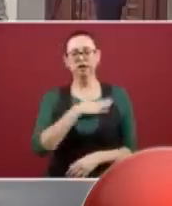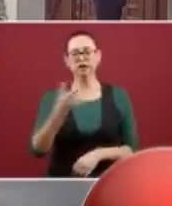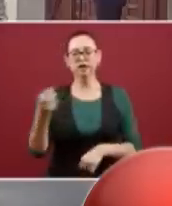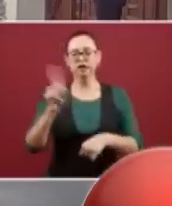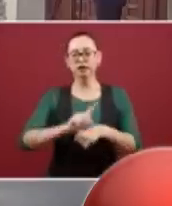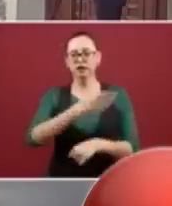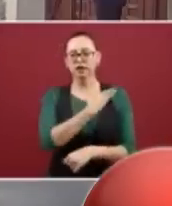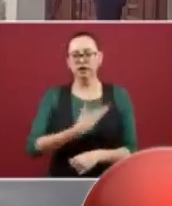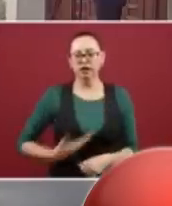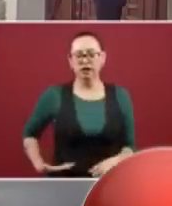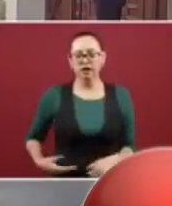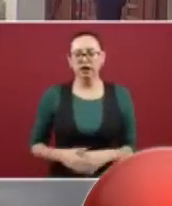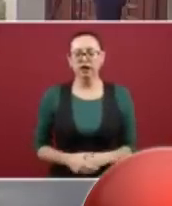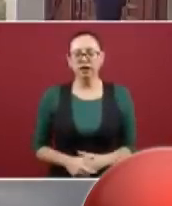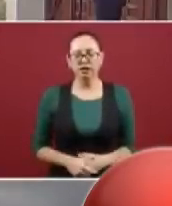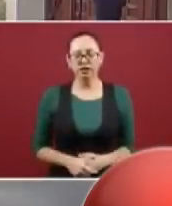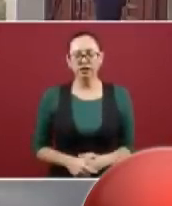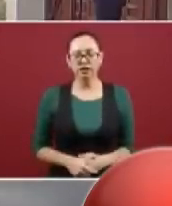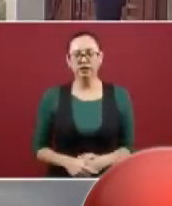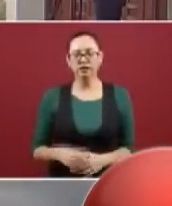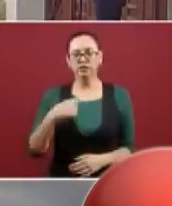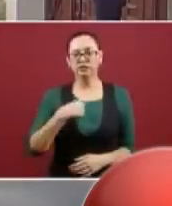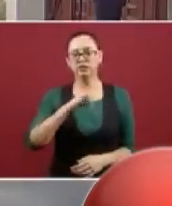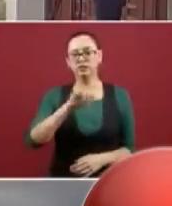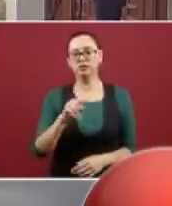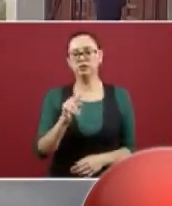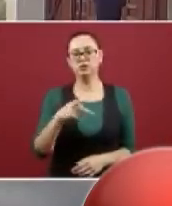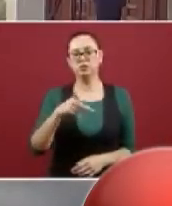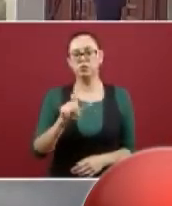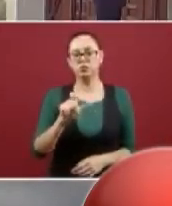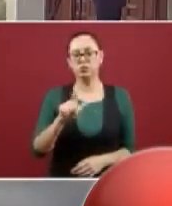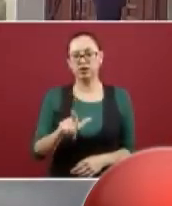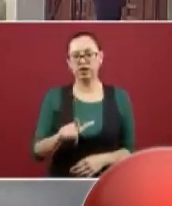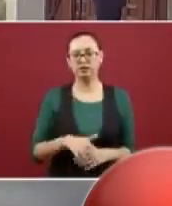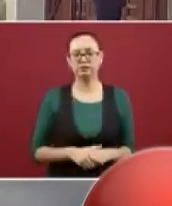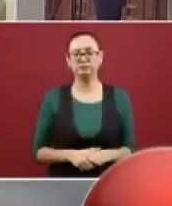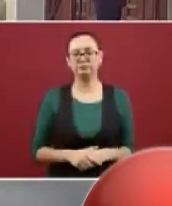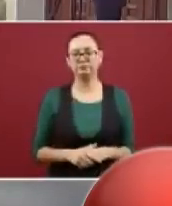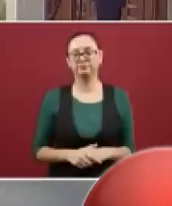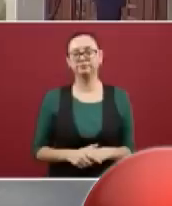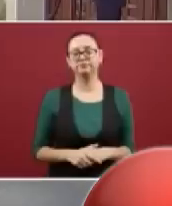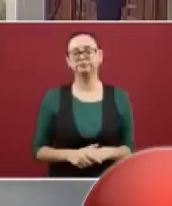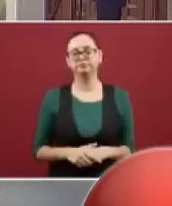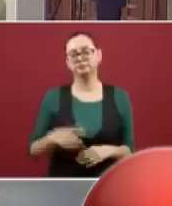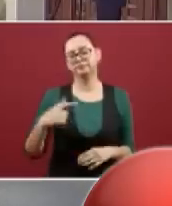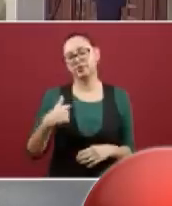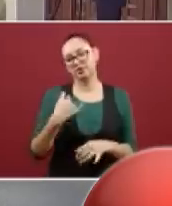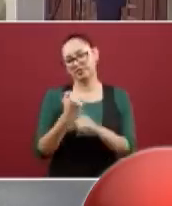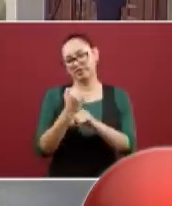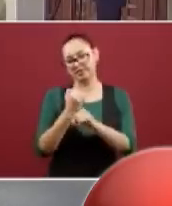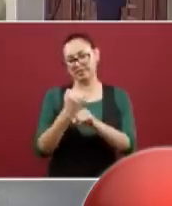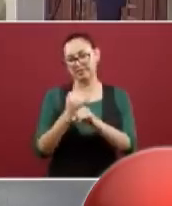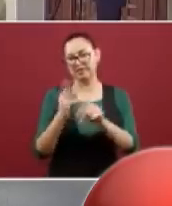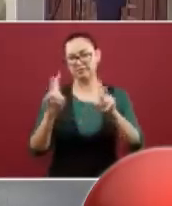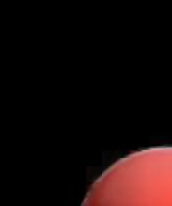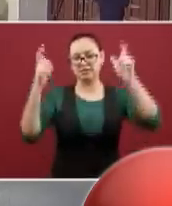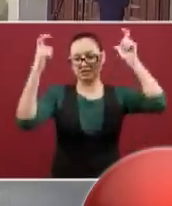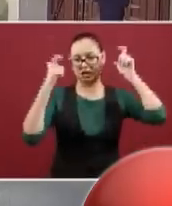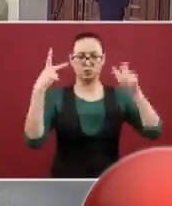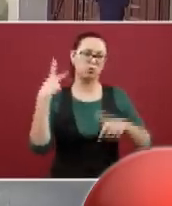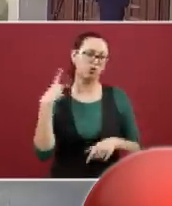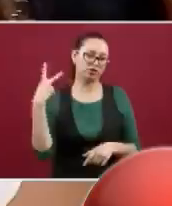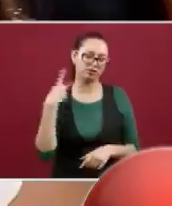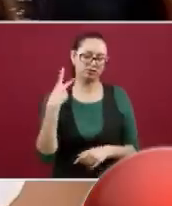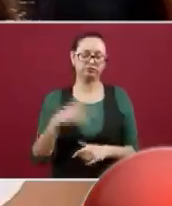Soy Juncal Solano del medio de comunicación en internet, el canal El Charro Político. El día de hoy quiero preguntarle lo siguiente.